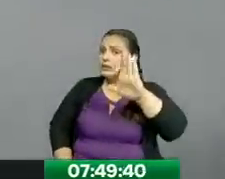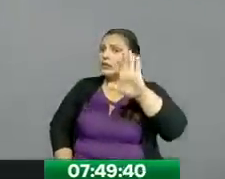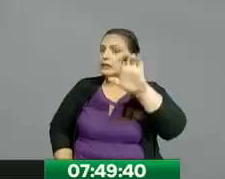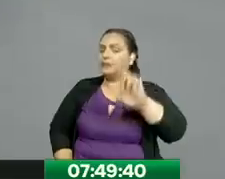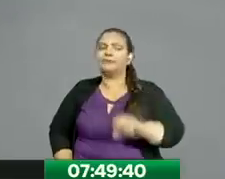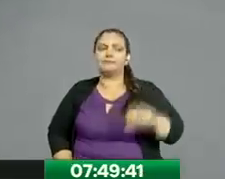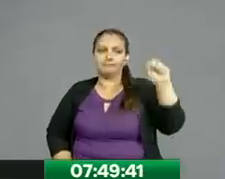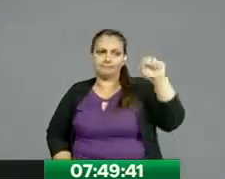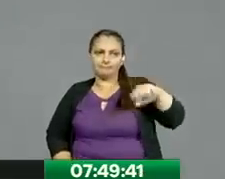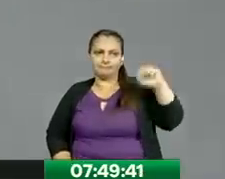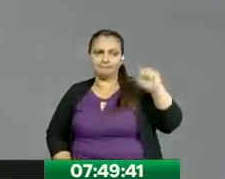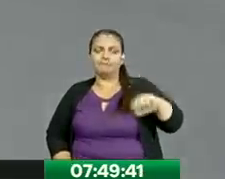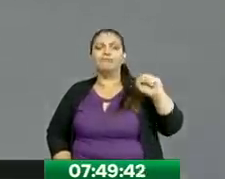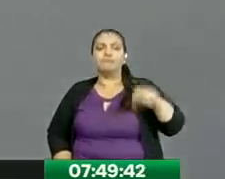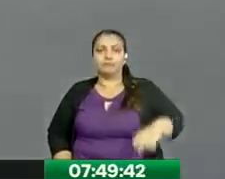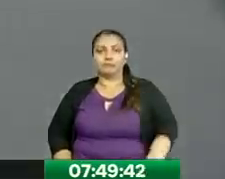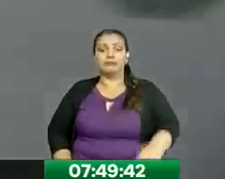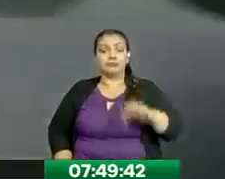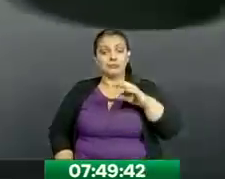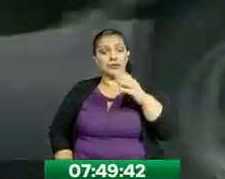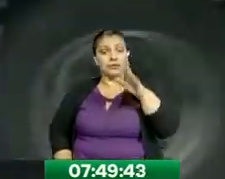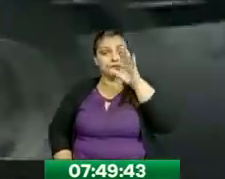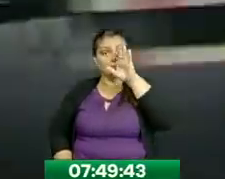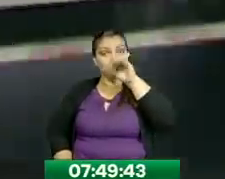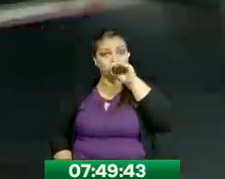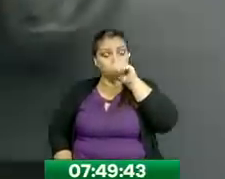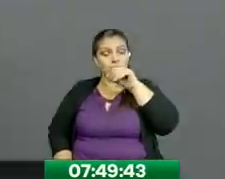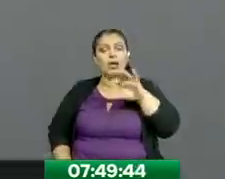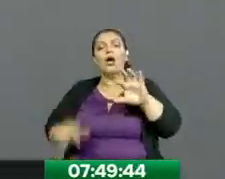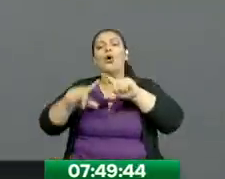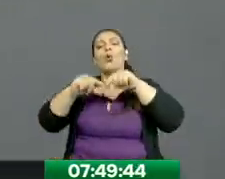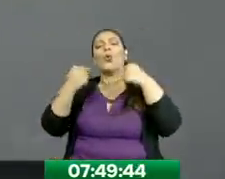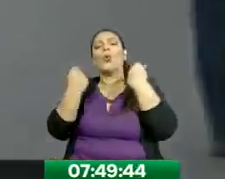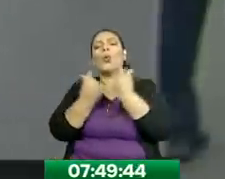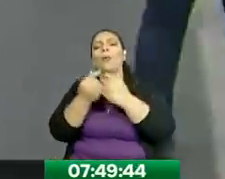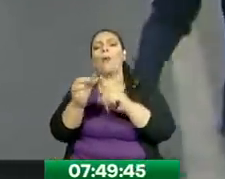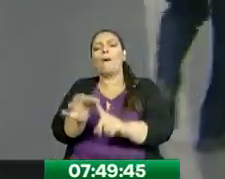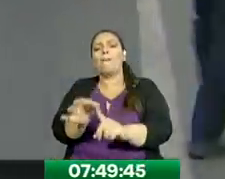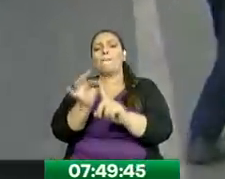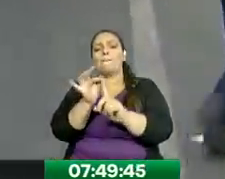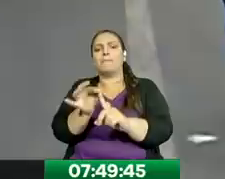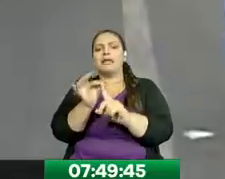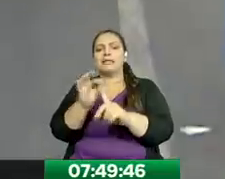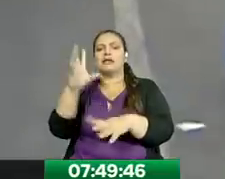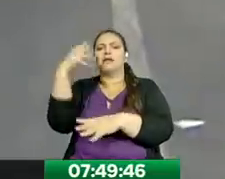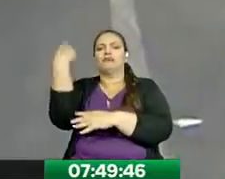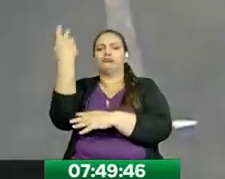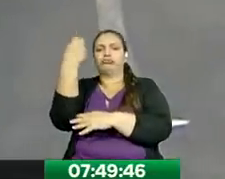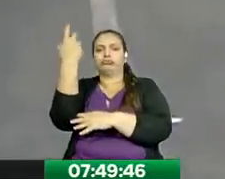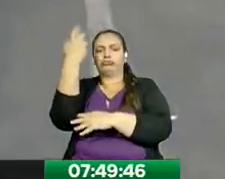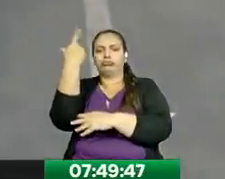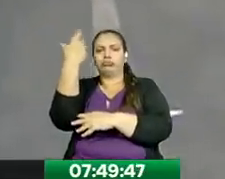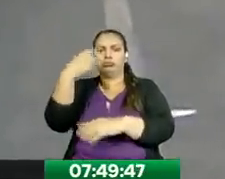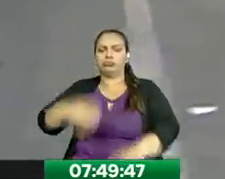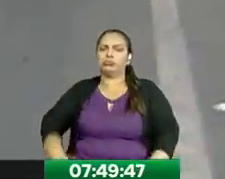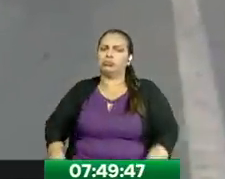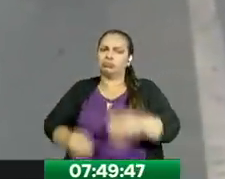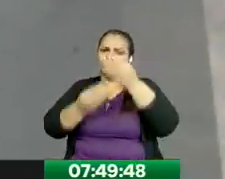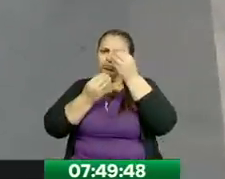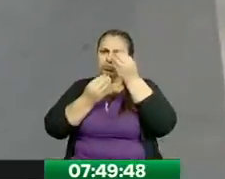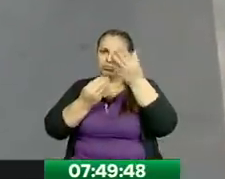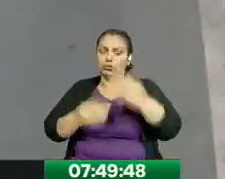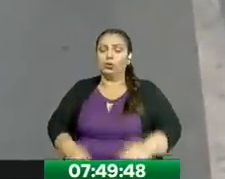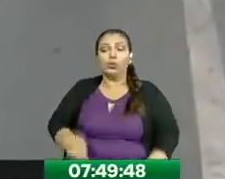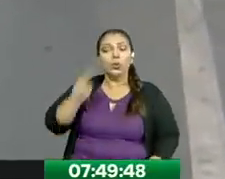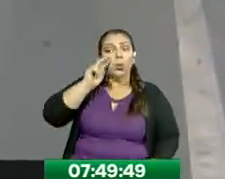especializada en la comisión de tránsito del ecuador siempre importante las recomendaciones para los usuarios que transitan por las vías que en el caso de presenciar un